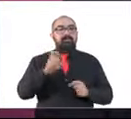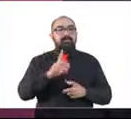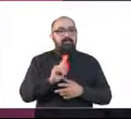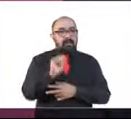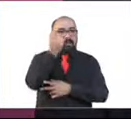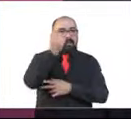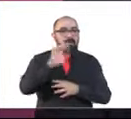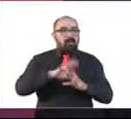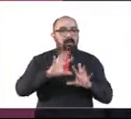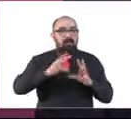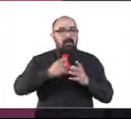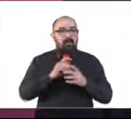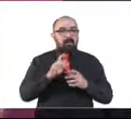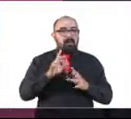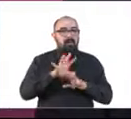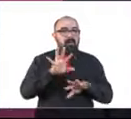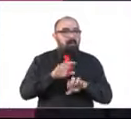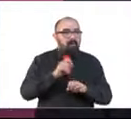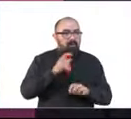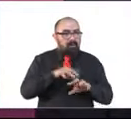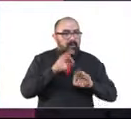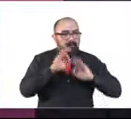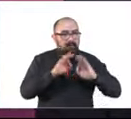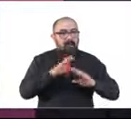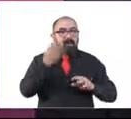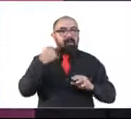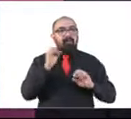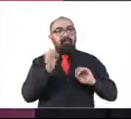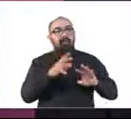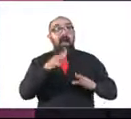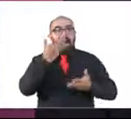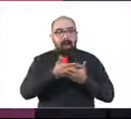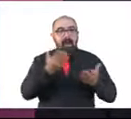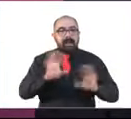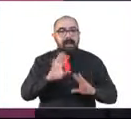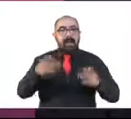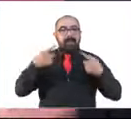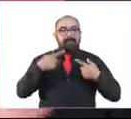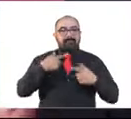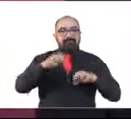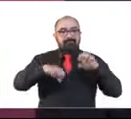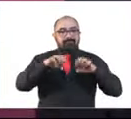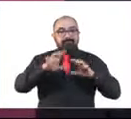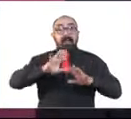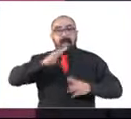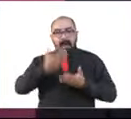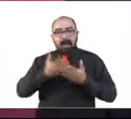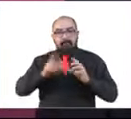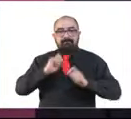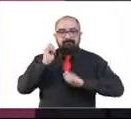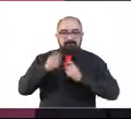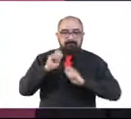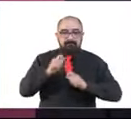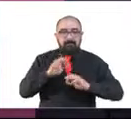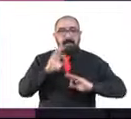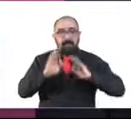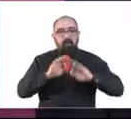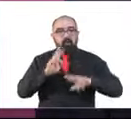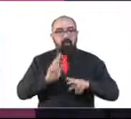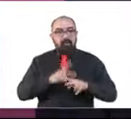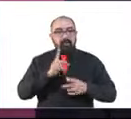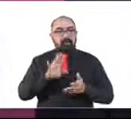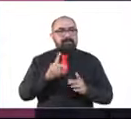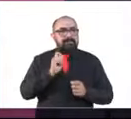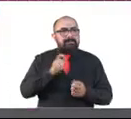Xochimilco, que ya no se cultivaban y que las están cultivando personas mayores que habían decidido abandonar. ¿Qué se da?